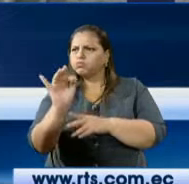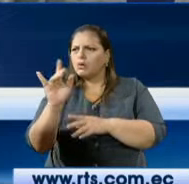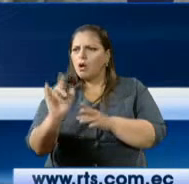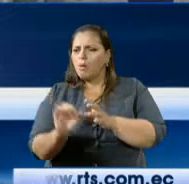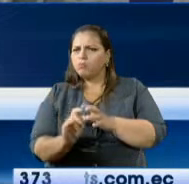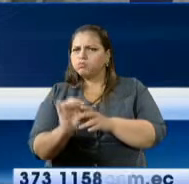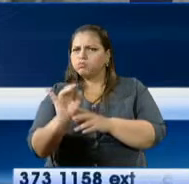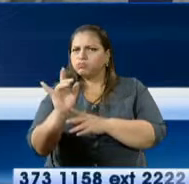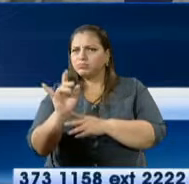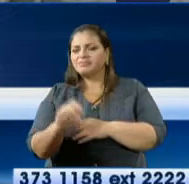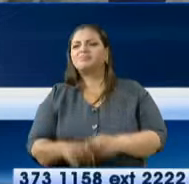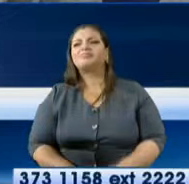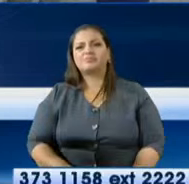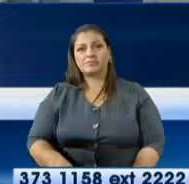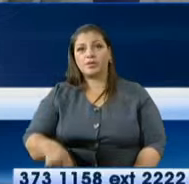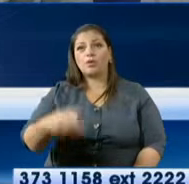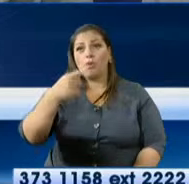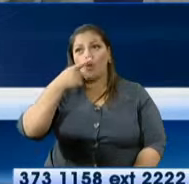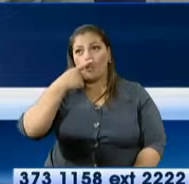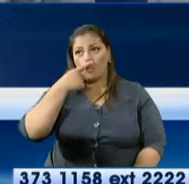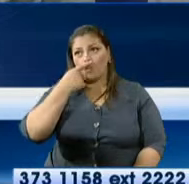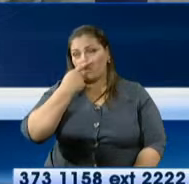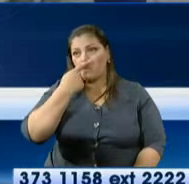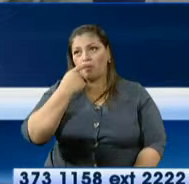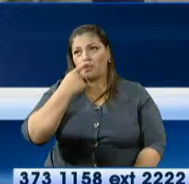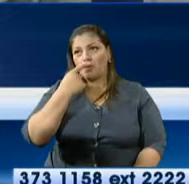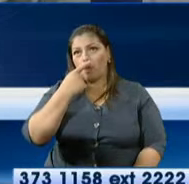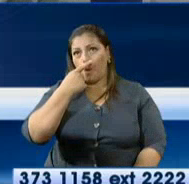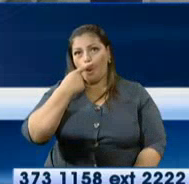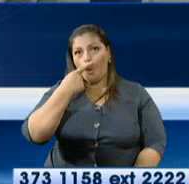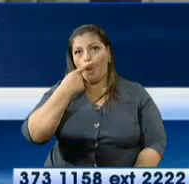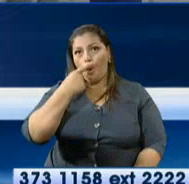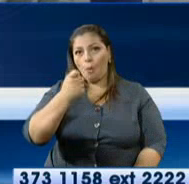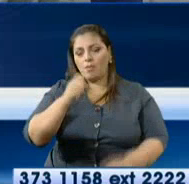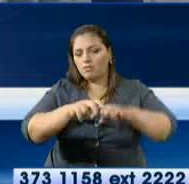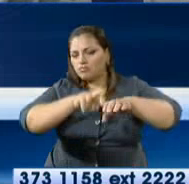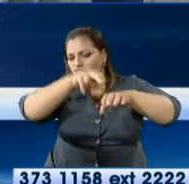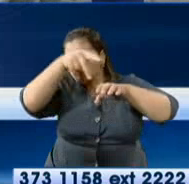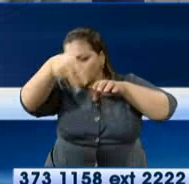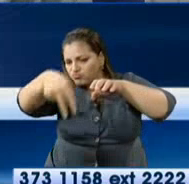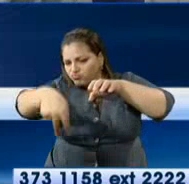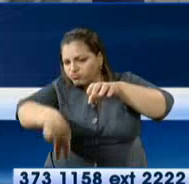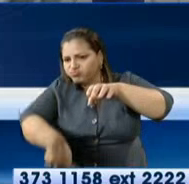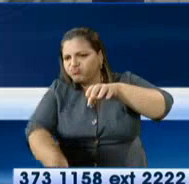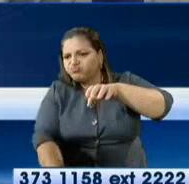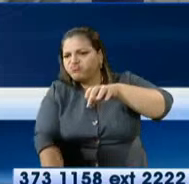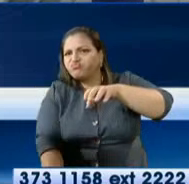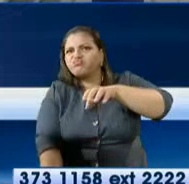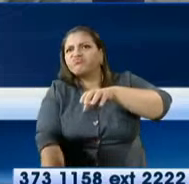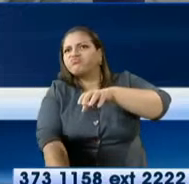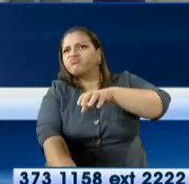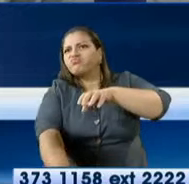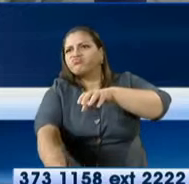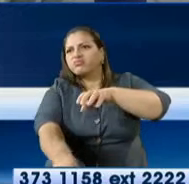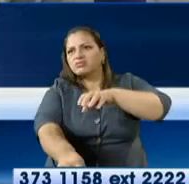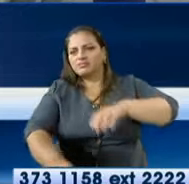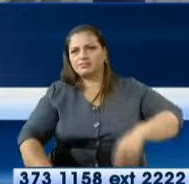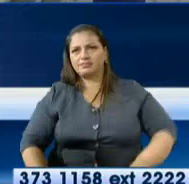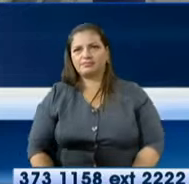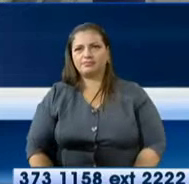ahí adentro. Ay, sí. Es una línea de vida la que está sosteniendo el señor de afuera. Bueno, Enrique, más adelante volveremos a conversar contigo para ver